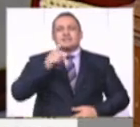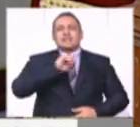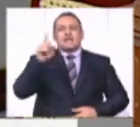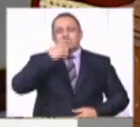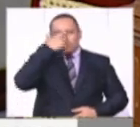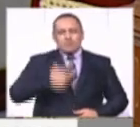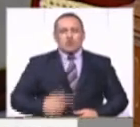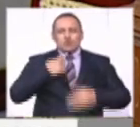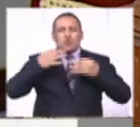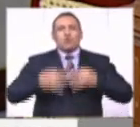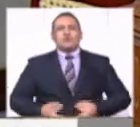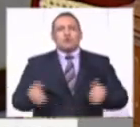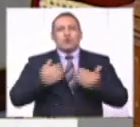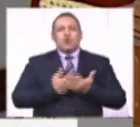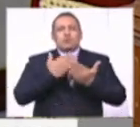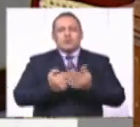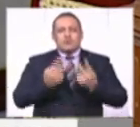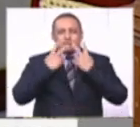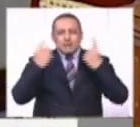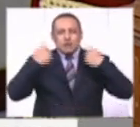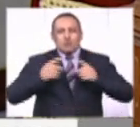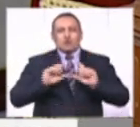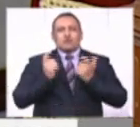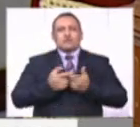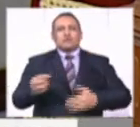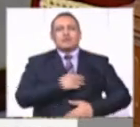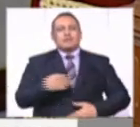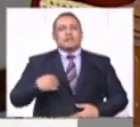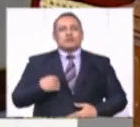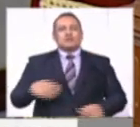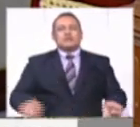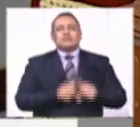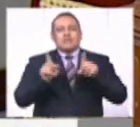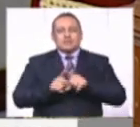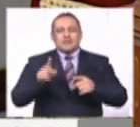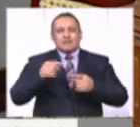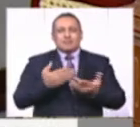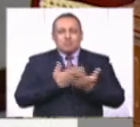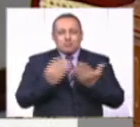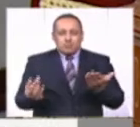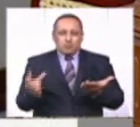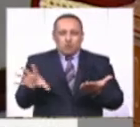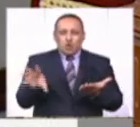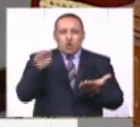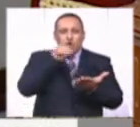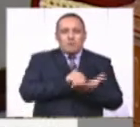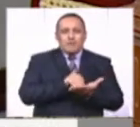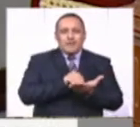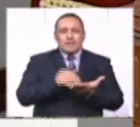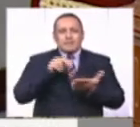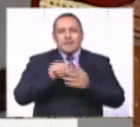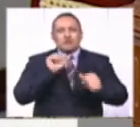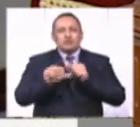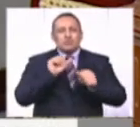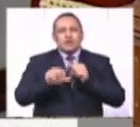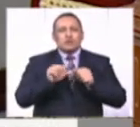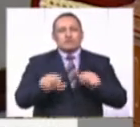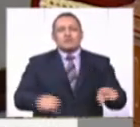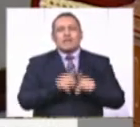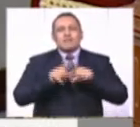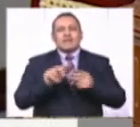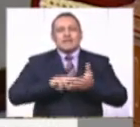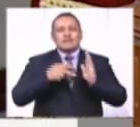cumplido con lo establecido para los consejos de ministros Y transcribe en este informe artículos que